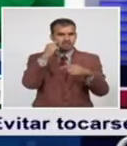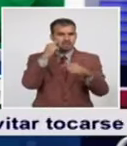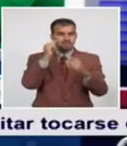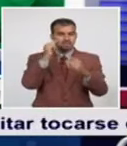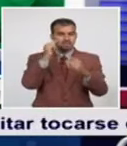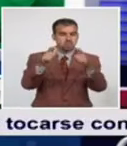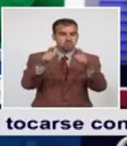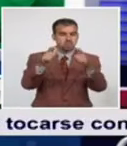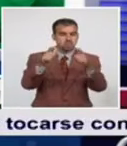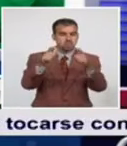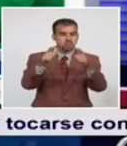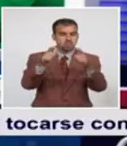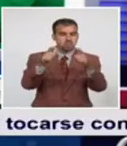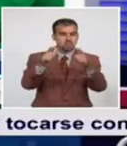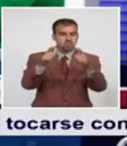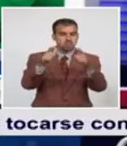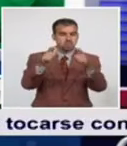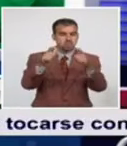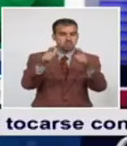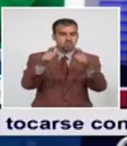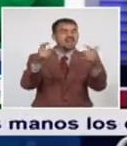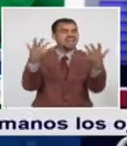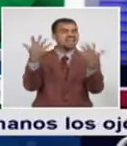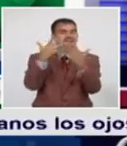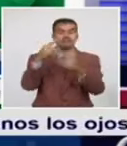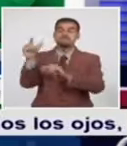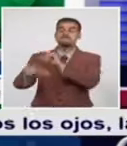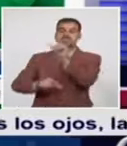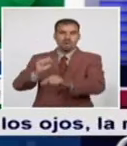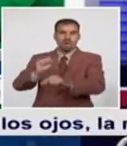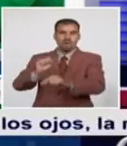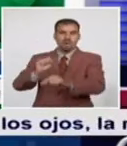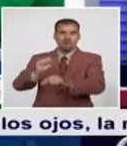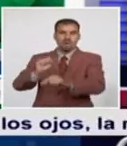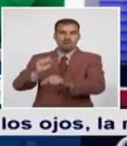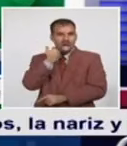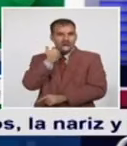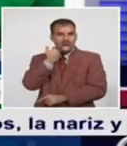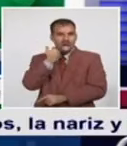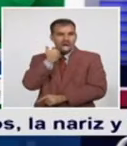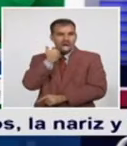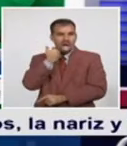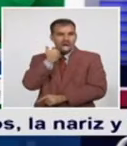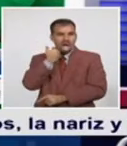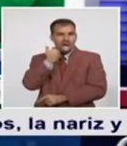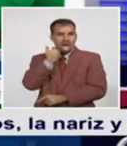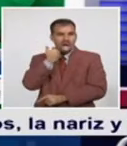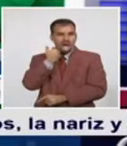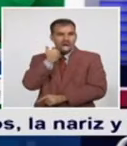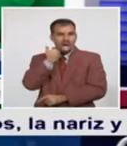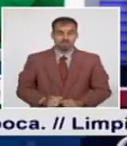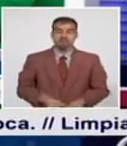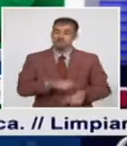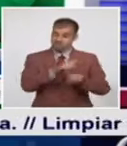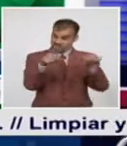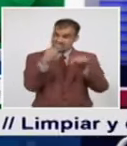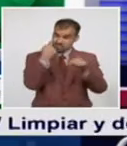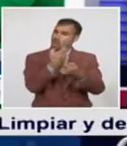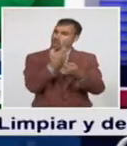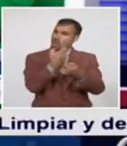subiendo el número de sintomáticos. Sigue siendo mucho riesgo este comportamiento de la enfermedad,